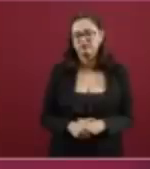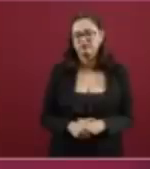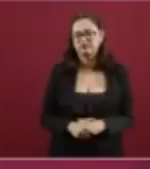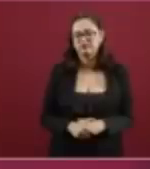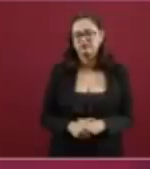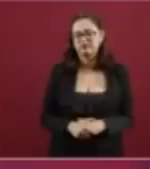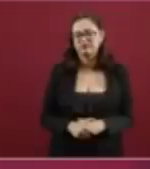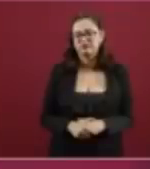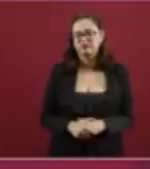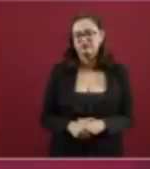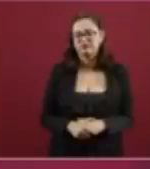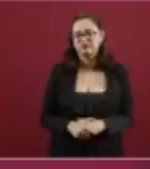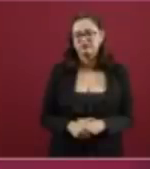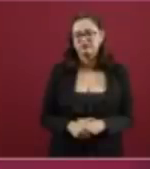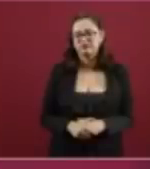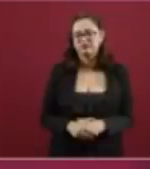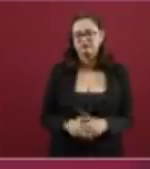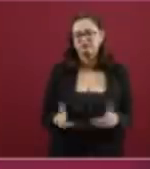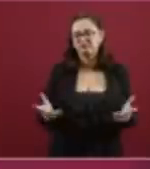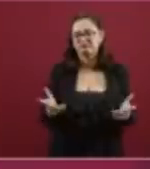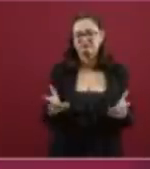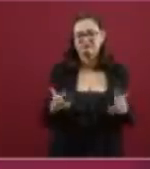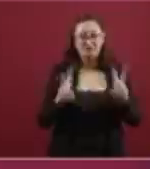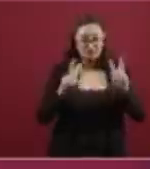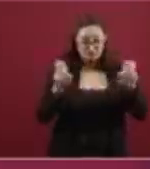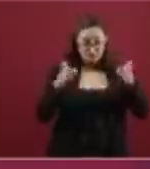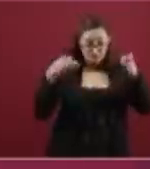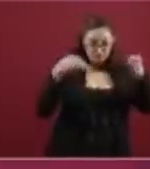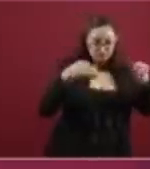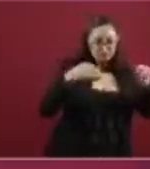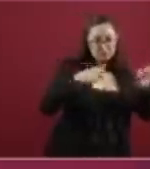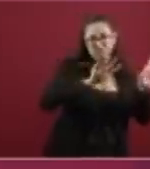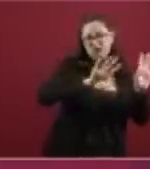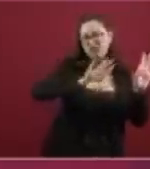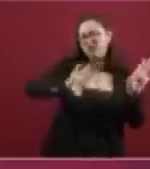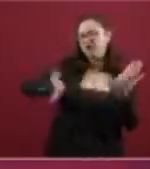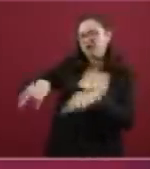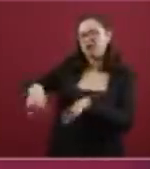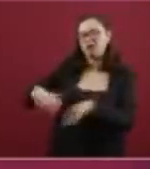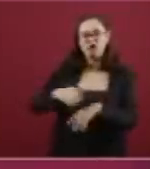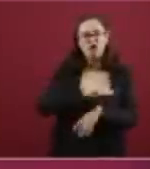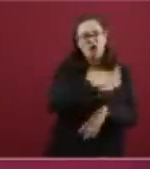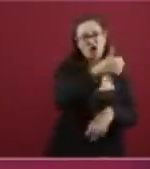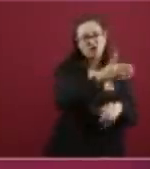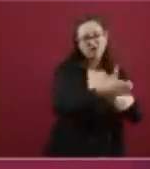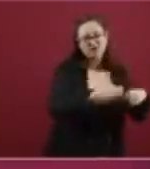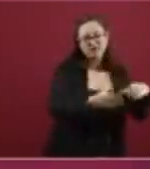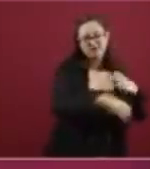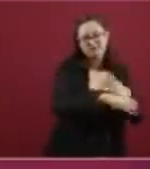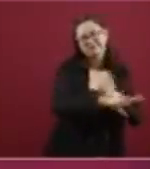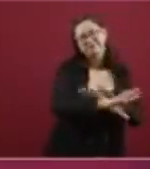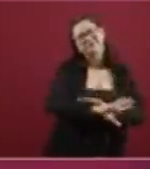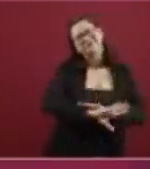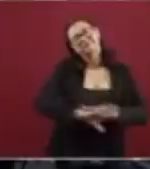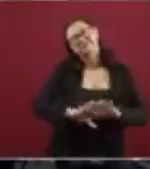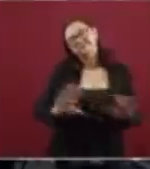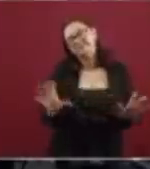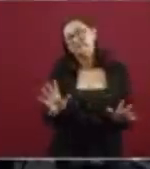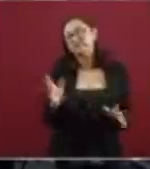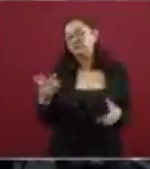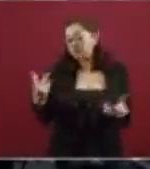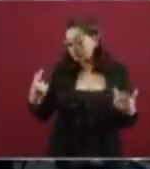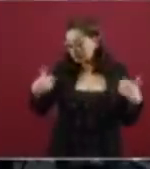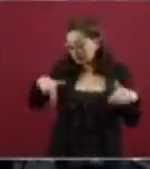preferencia a otras cosas. Entonces, sí vamos a llegar al acuerdo con los maestros. O sea, es cosa de